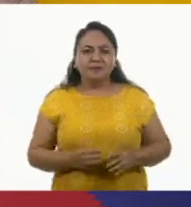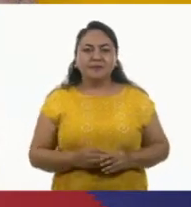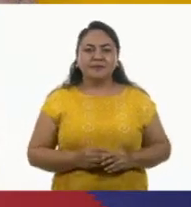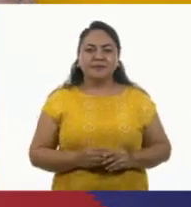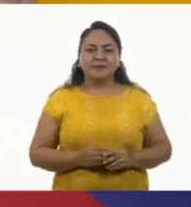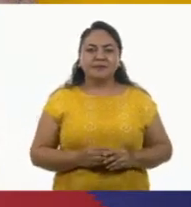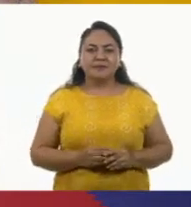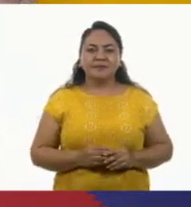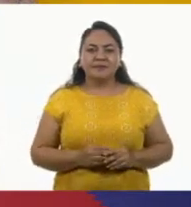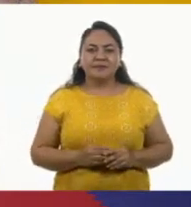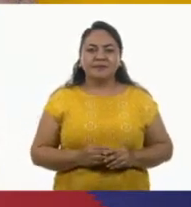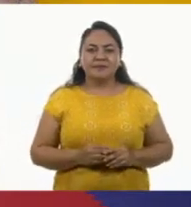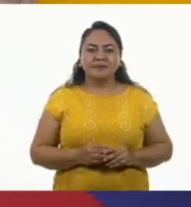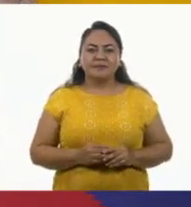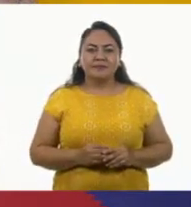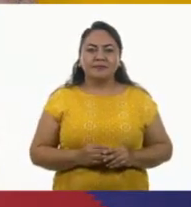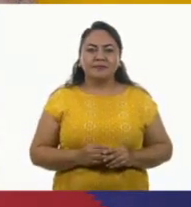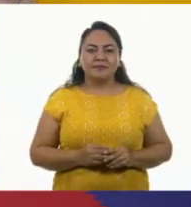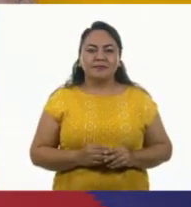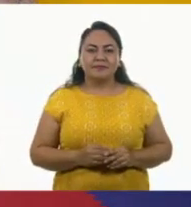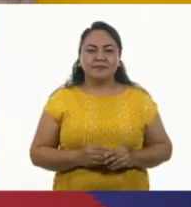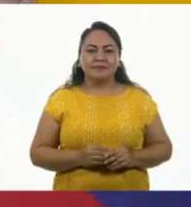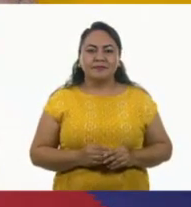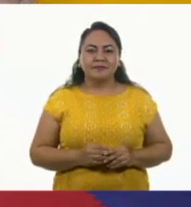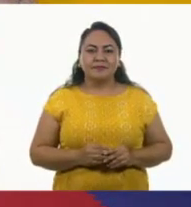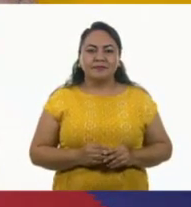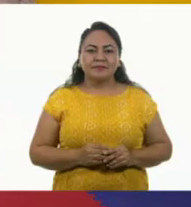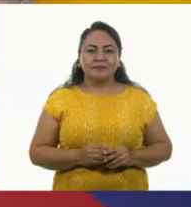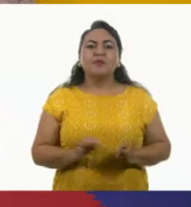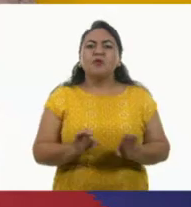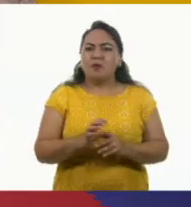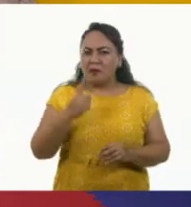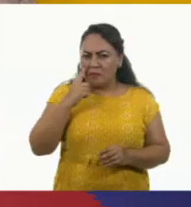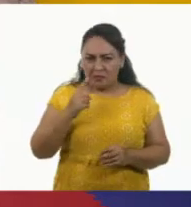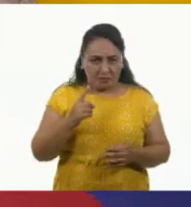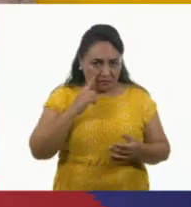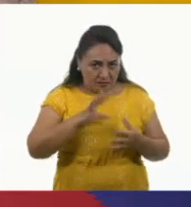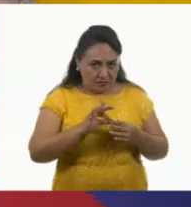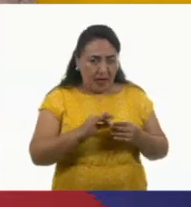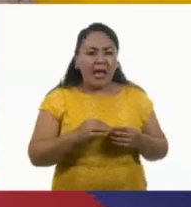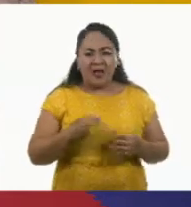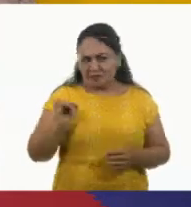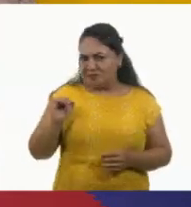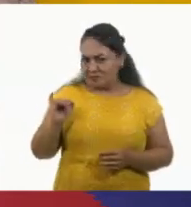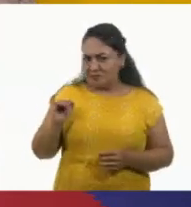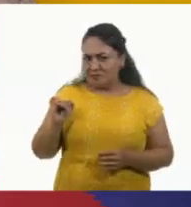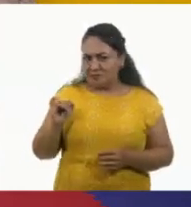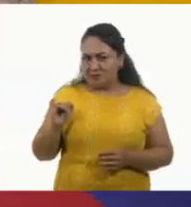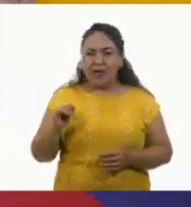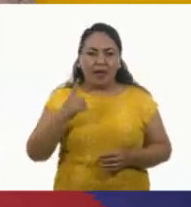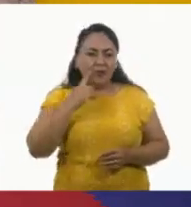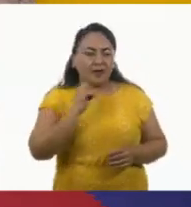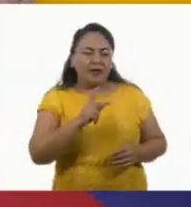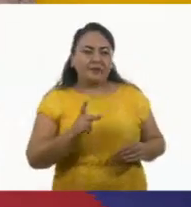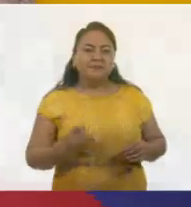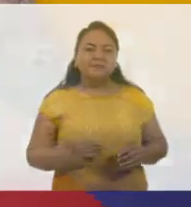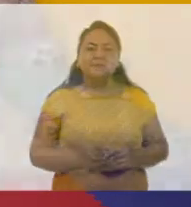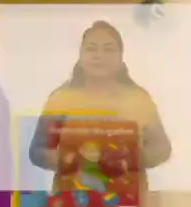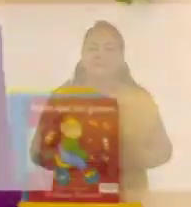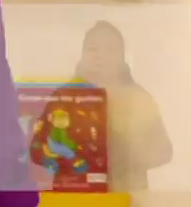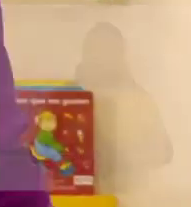A ver, mira. Más o menos así. Entonces, ¿qué te parece si ponemos aquí el espacio? Aquí, sí. Sí, que se sería su parte.